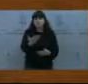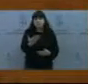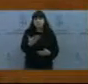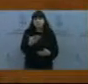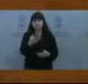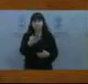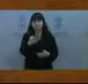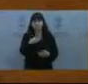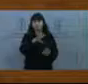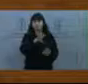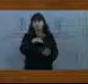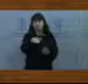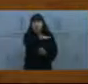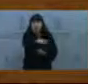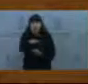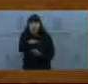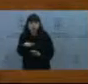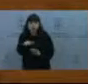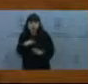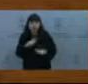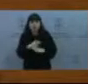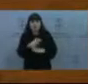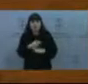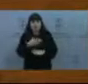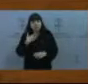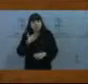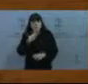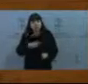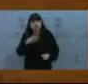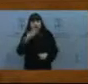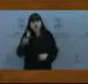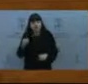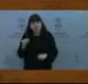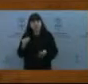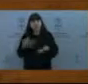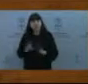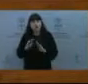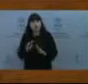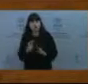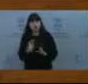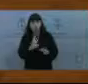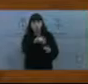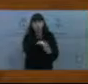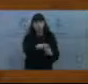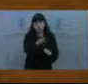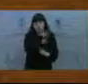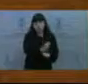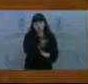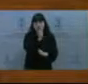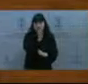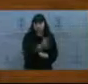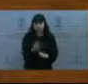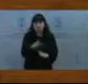puedan llevar a sus hijos a una guardería, a una escuela infantil, nos parece que es un esfuerzo raquítico e